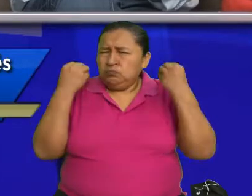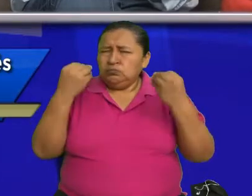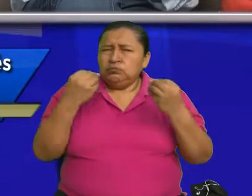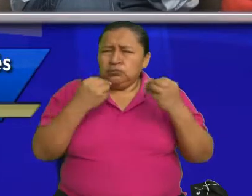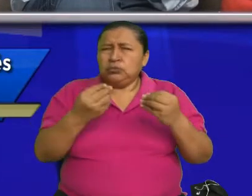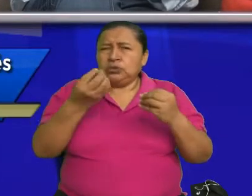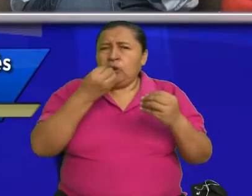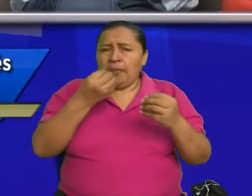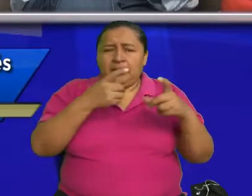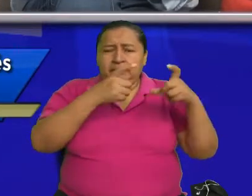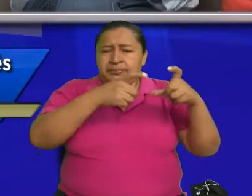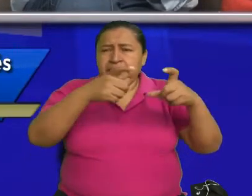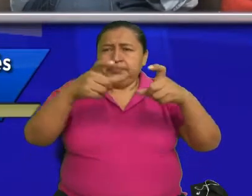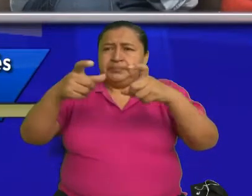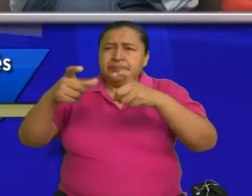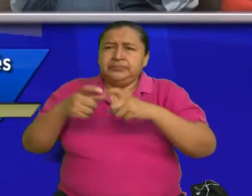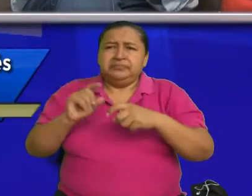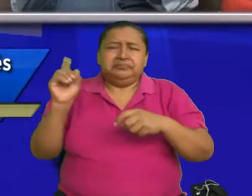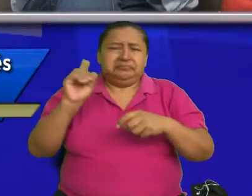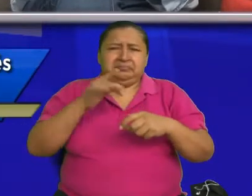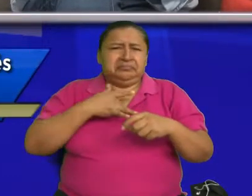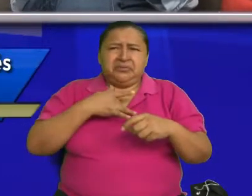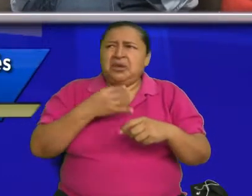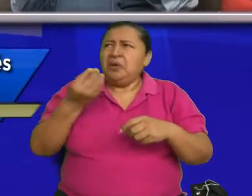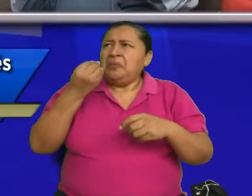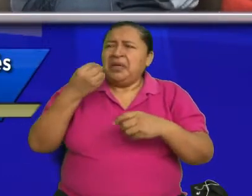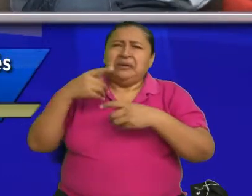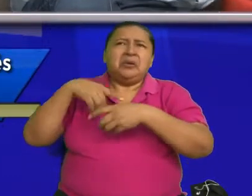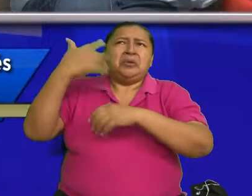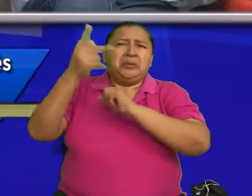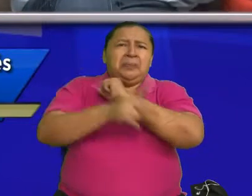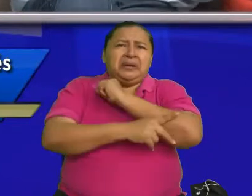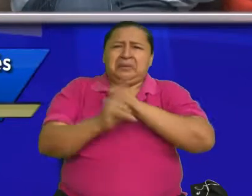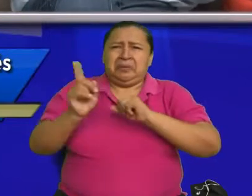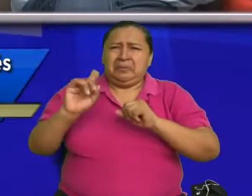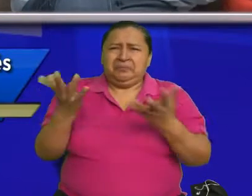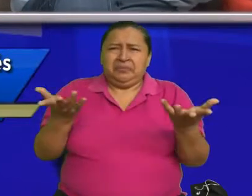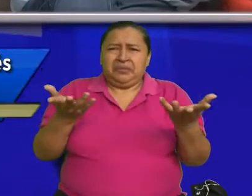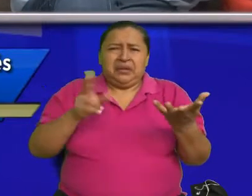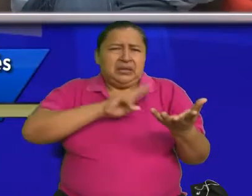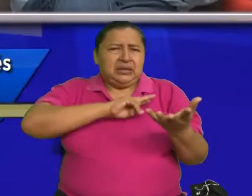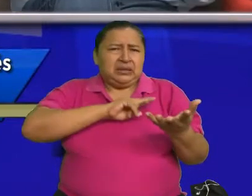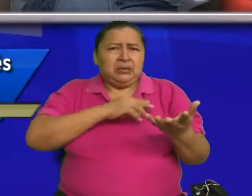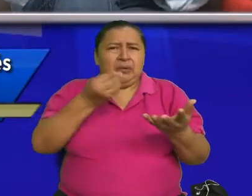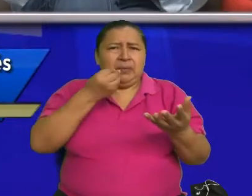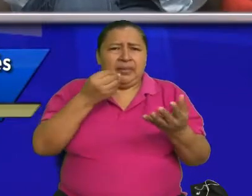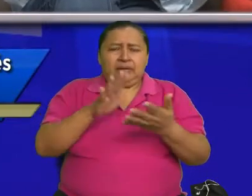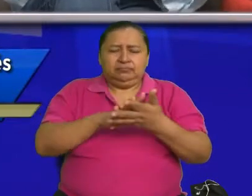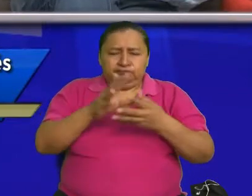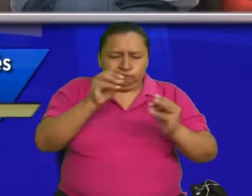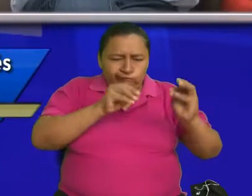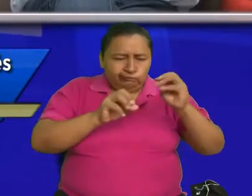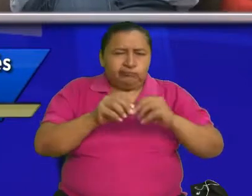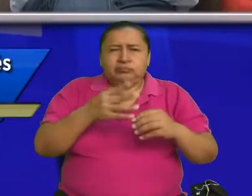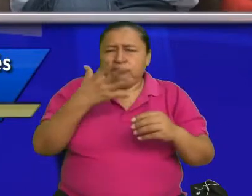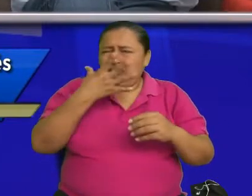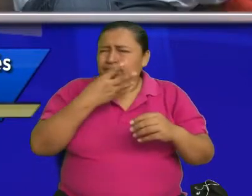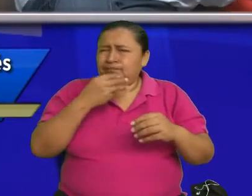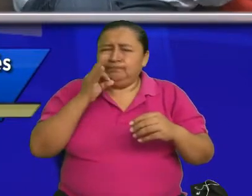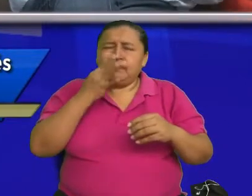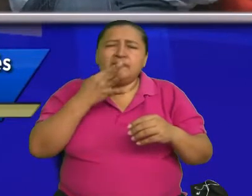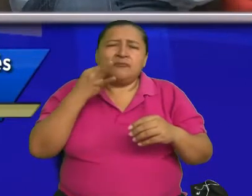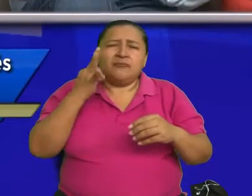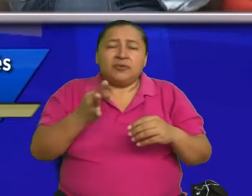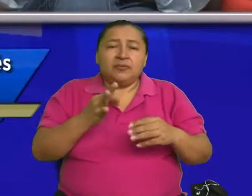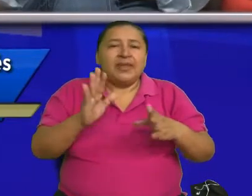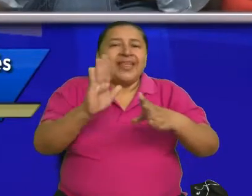No hay necesidades ni siquiera de las comidas extranjeras. Aquí tenés comida y unas combinaciones sabrosísimas. Toda la clase de